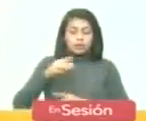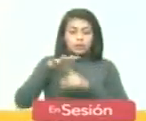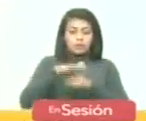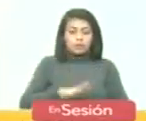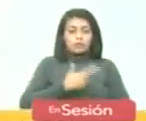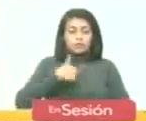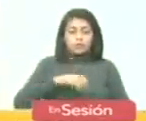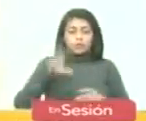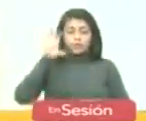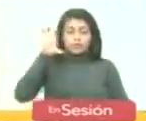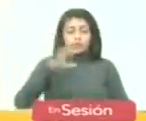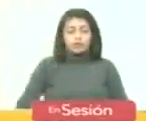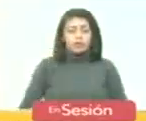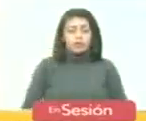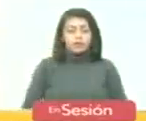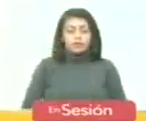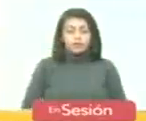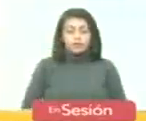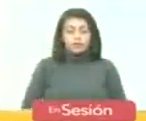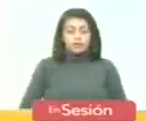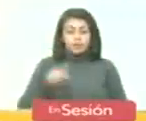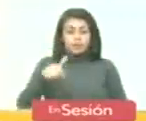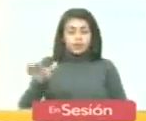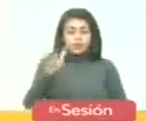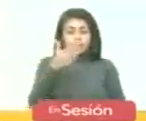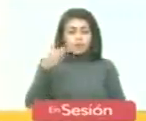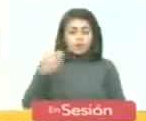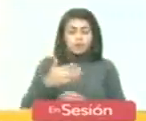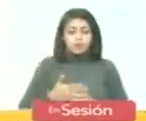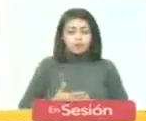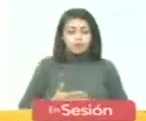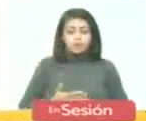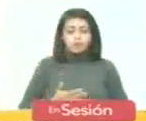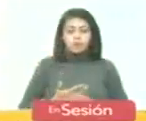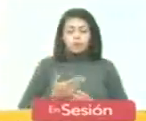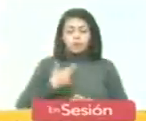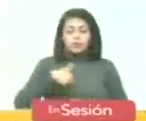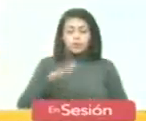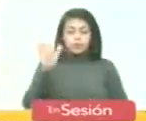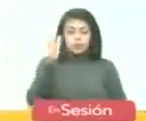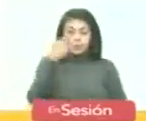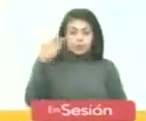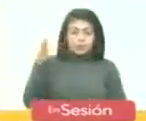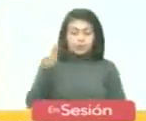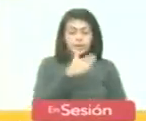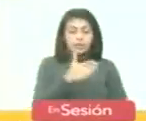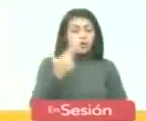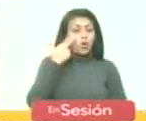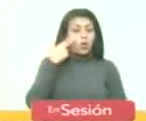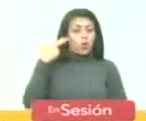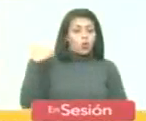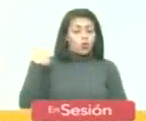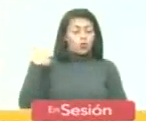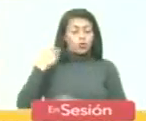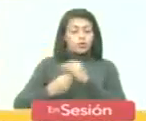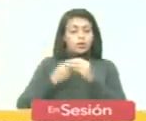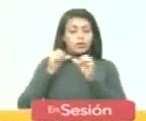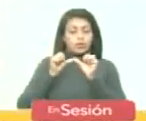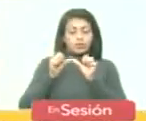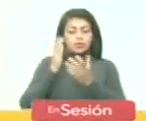nuestra patria. Y que esta bandera, nuestro tricolor nacional, que nos enorgullece, sea siempre